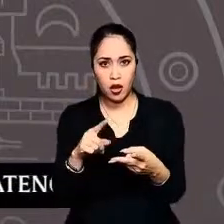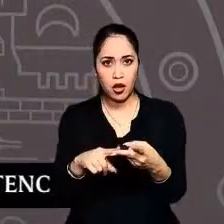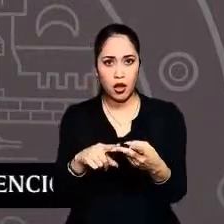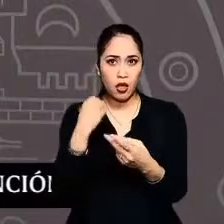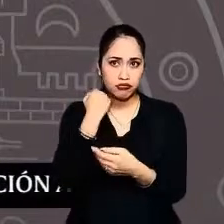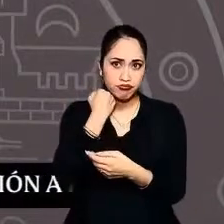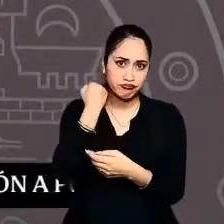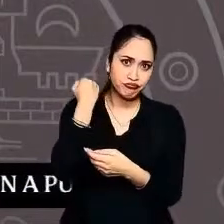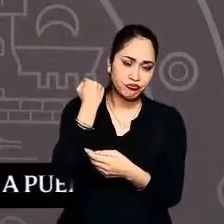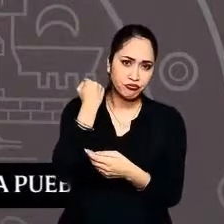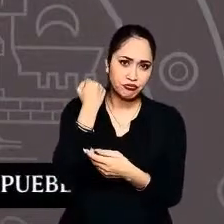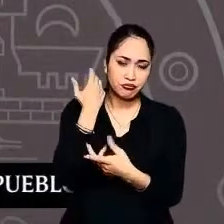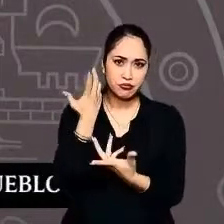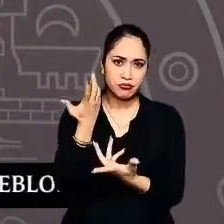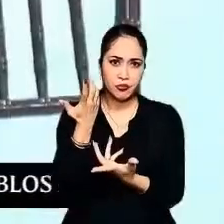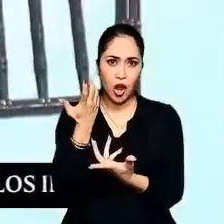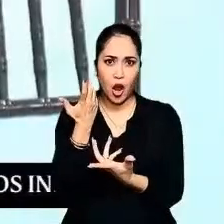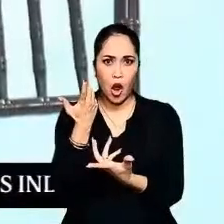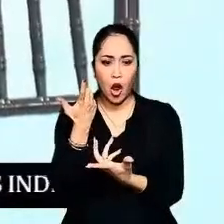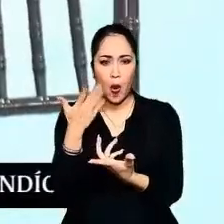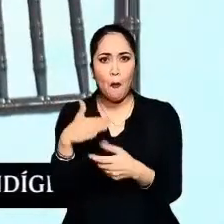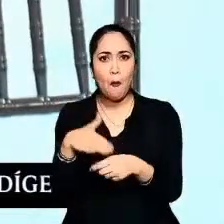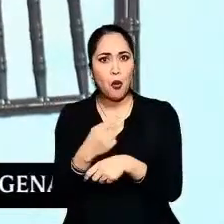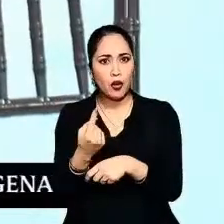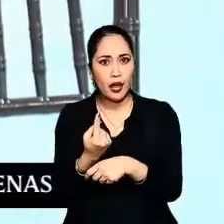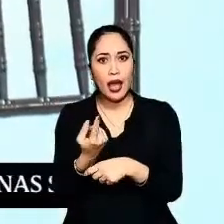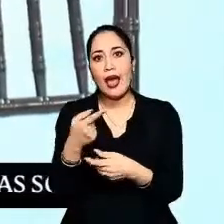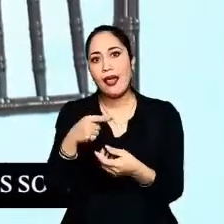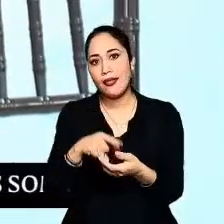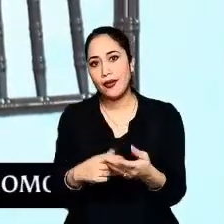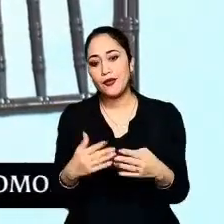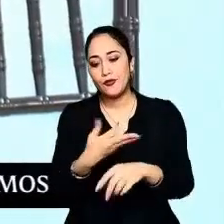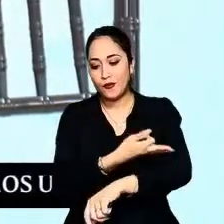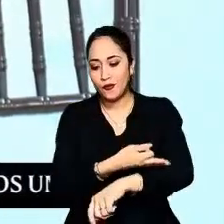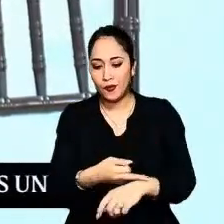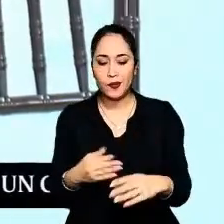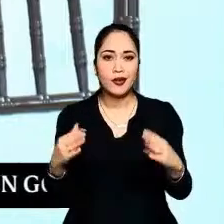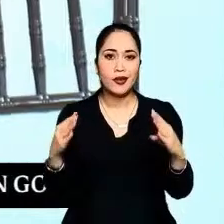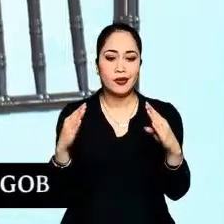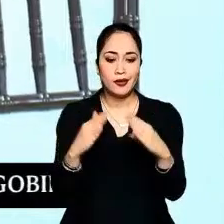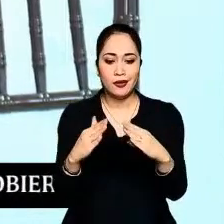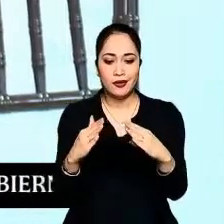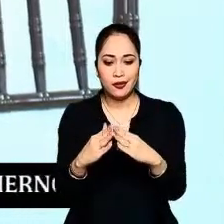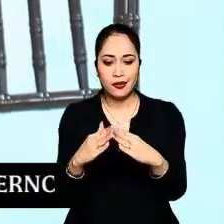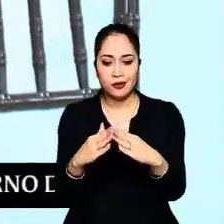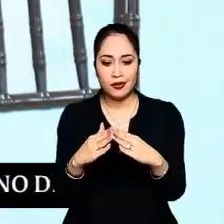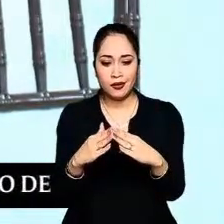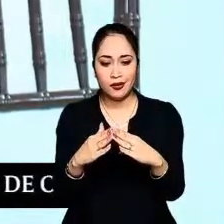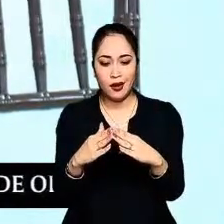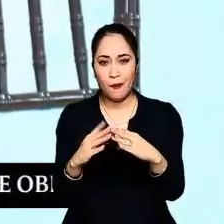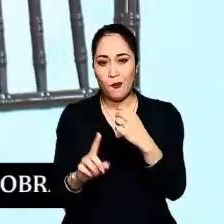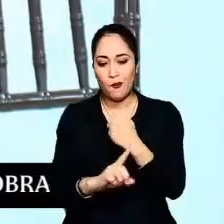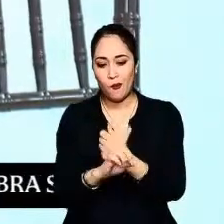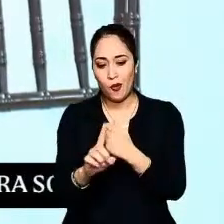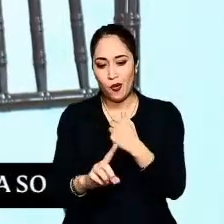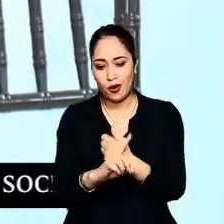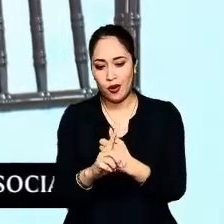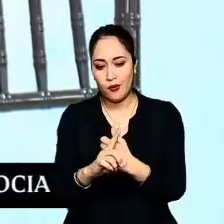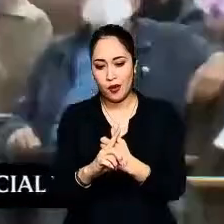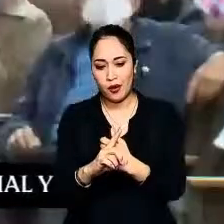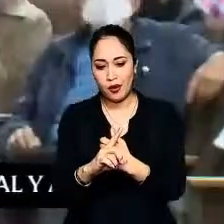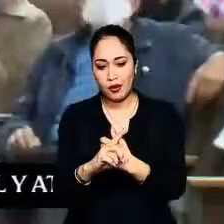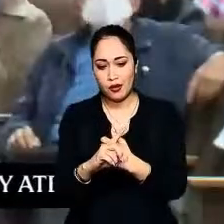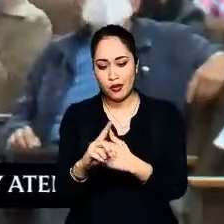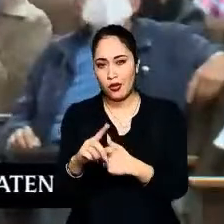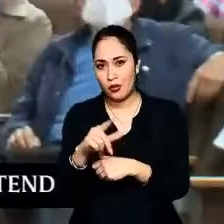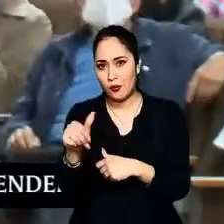¿Por qué? Porque metió en conflicto la casa, el hogar, y finalmente sería un suicidio medio atípico,